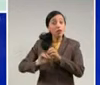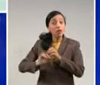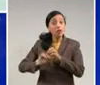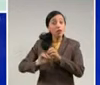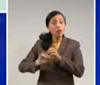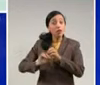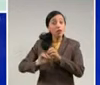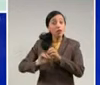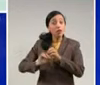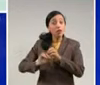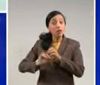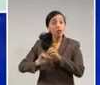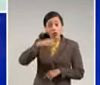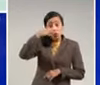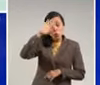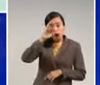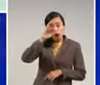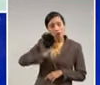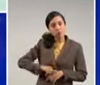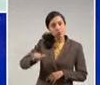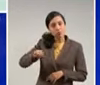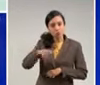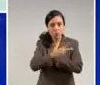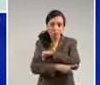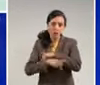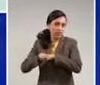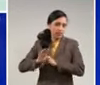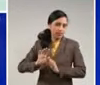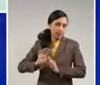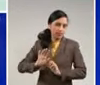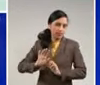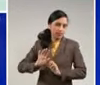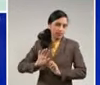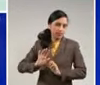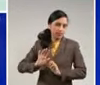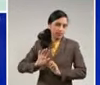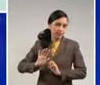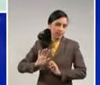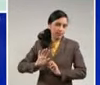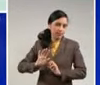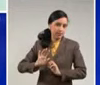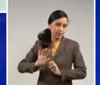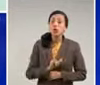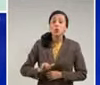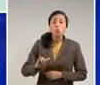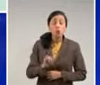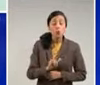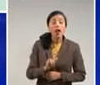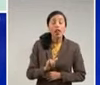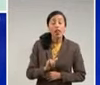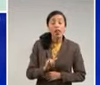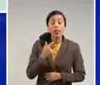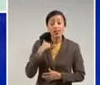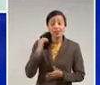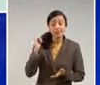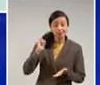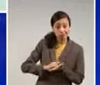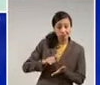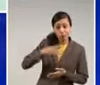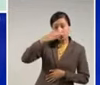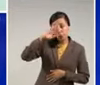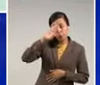diagnóstico y las 2 evacuados al inicio de la pandemia. Y en el día de ayer